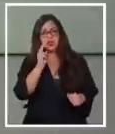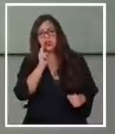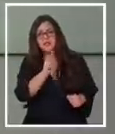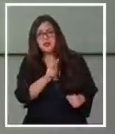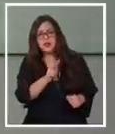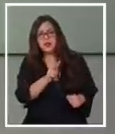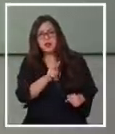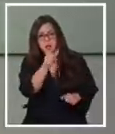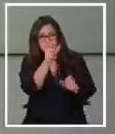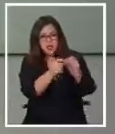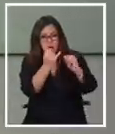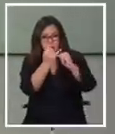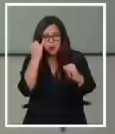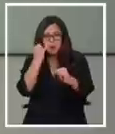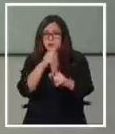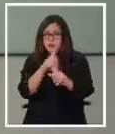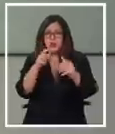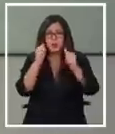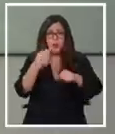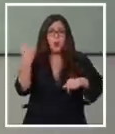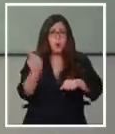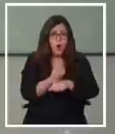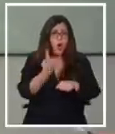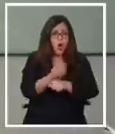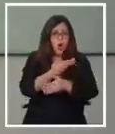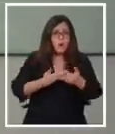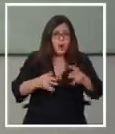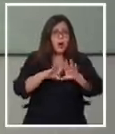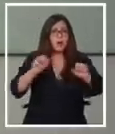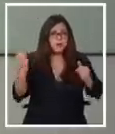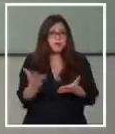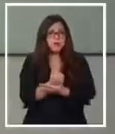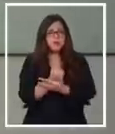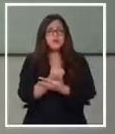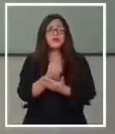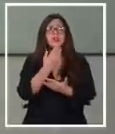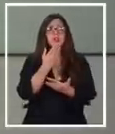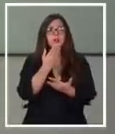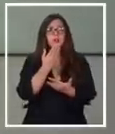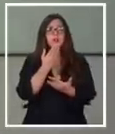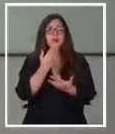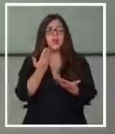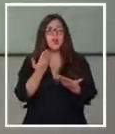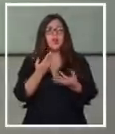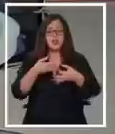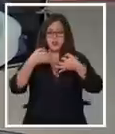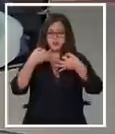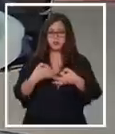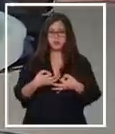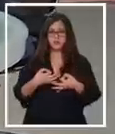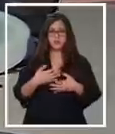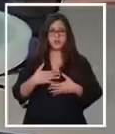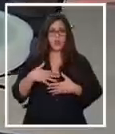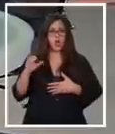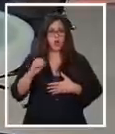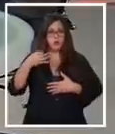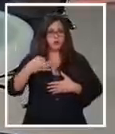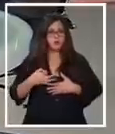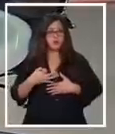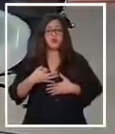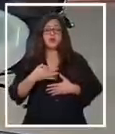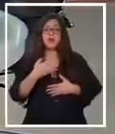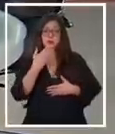podamos conversar para llegar a acuerdos y no solamente para reafirmar la posición propia y que logremos